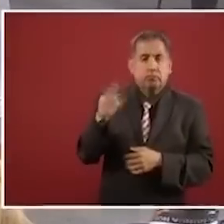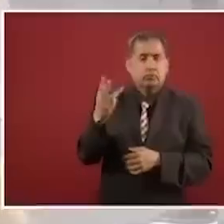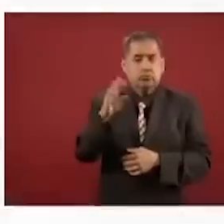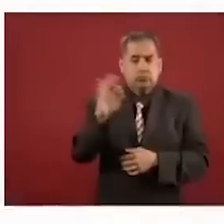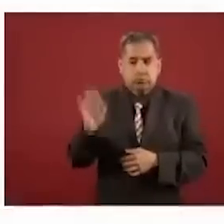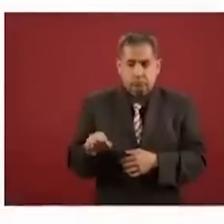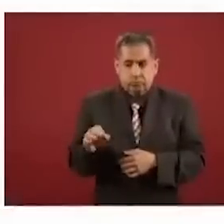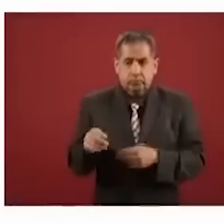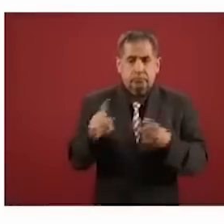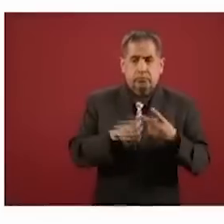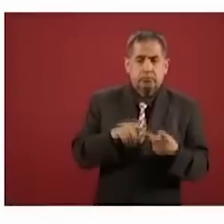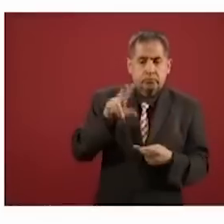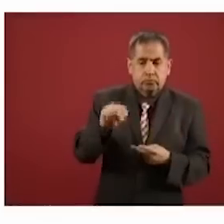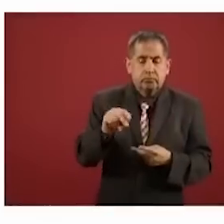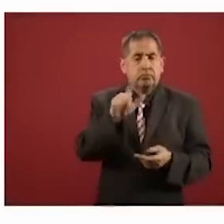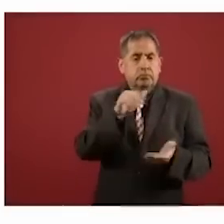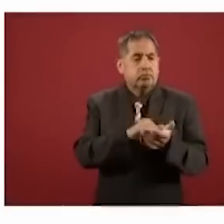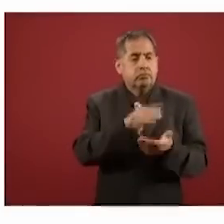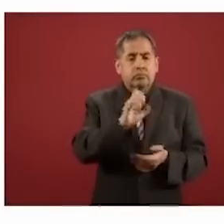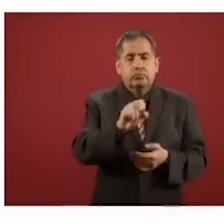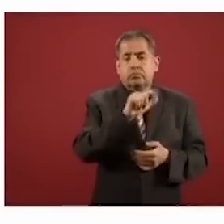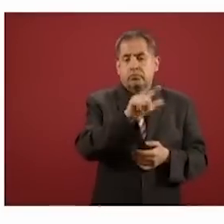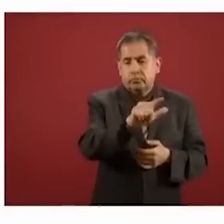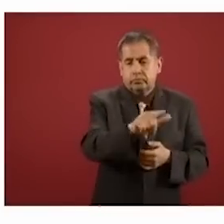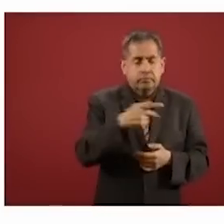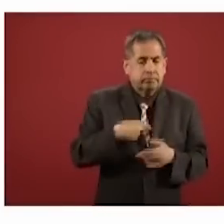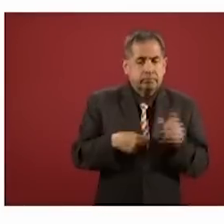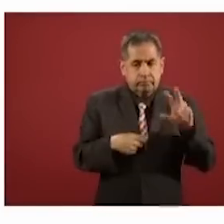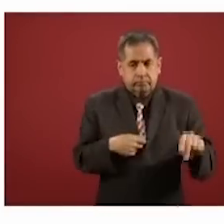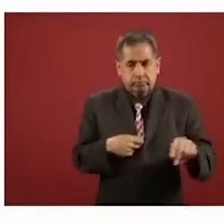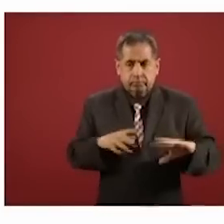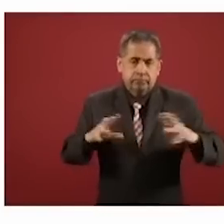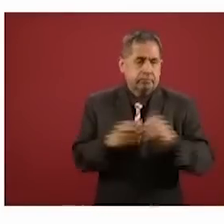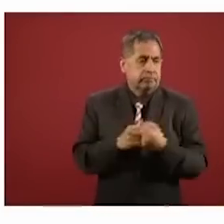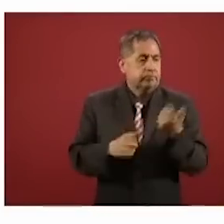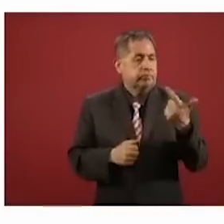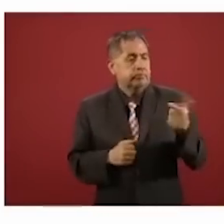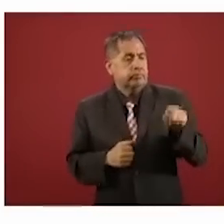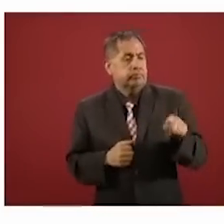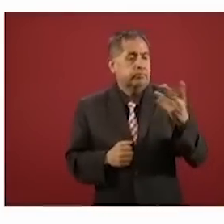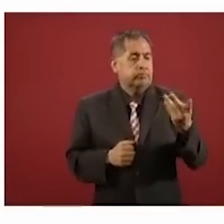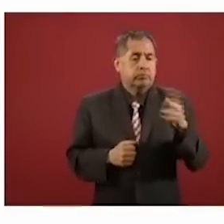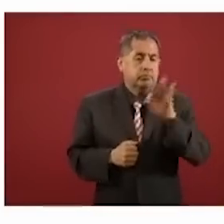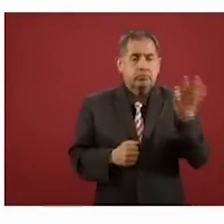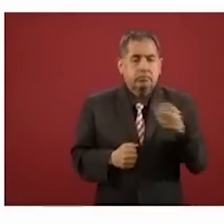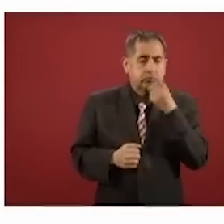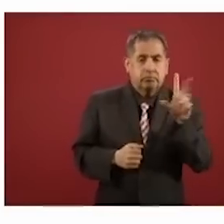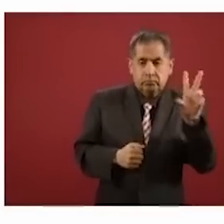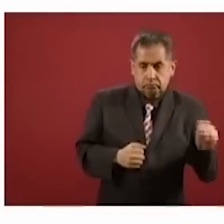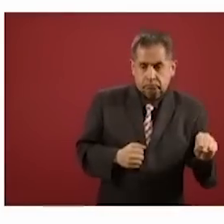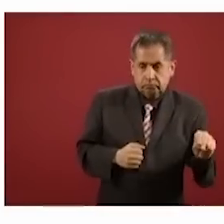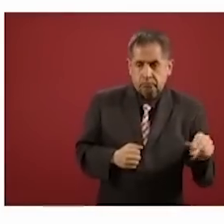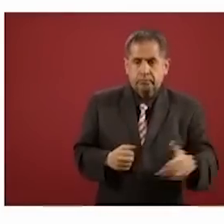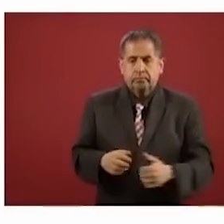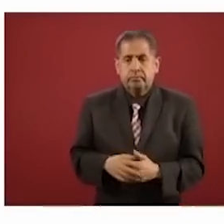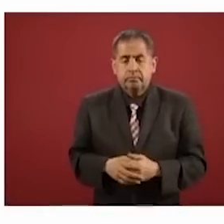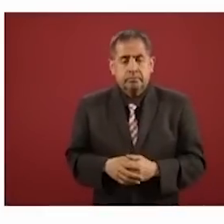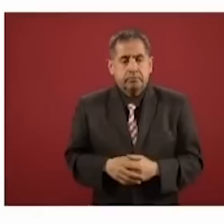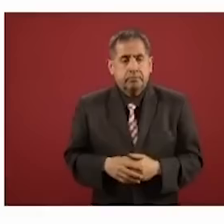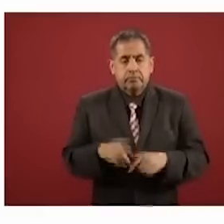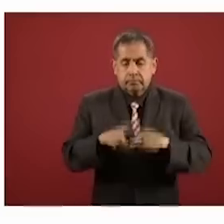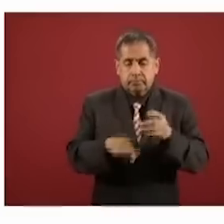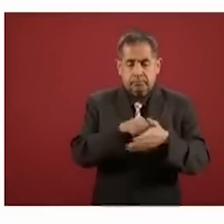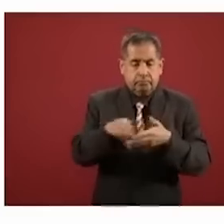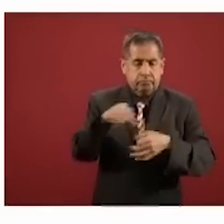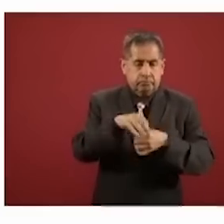92.3%, y por el no, 7.517, equivalente al 7.4% por el no. Nulos fueron